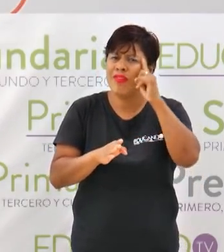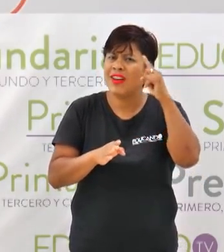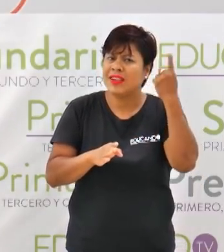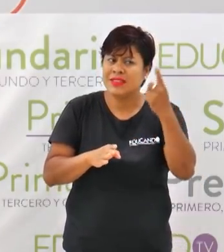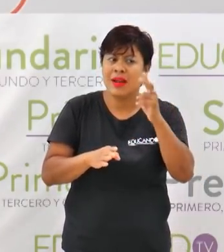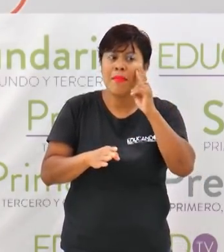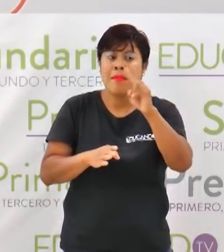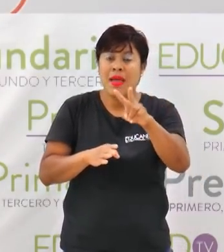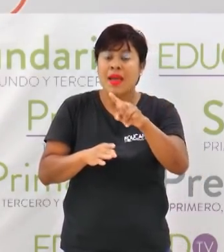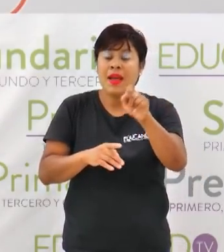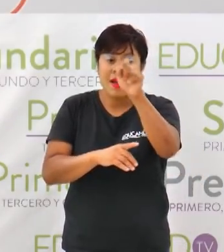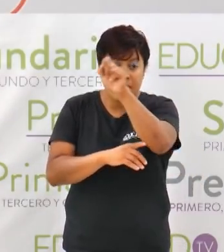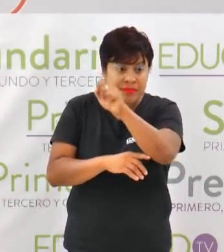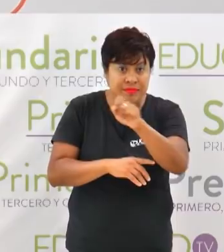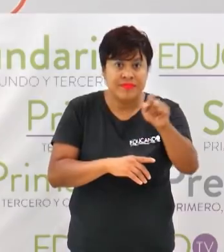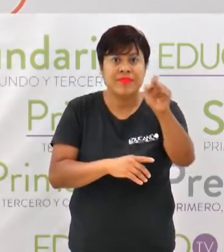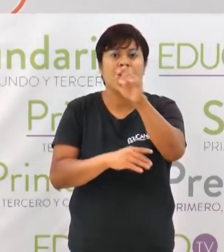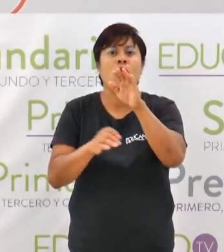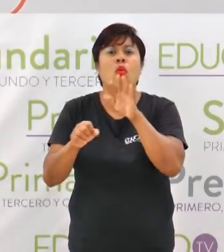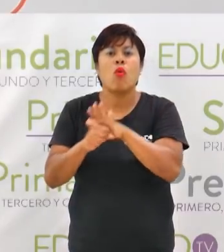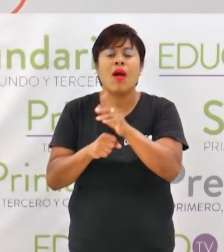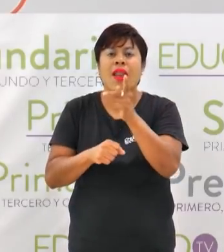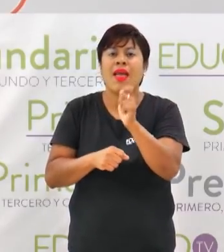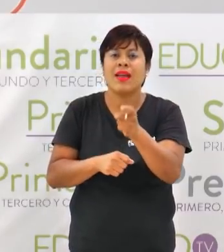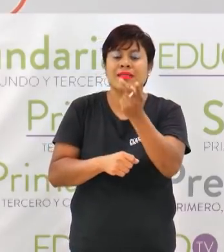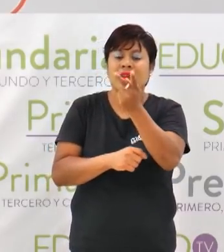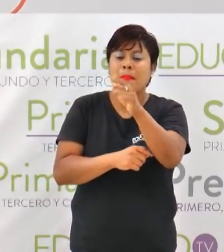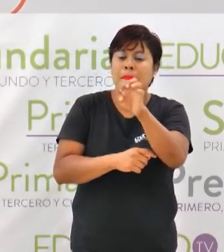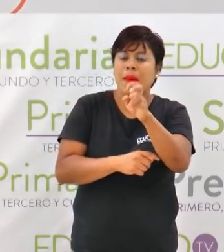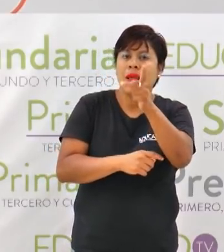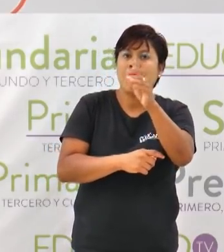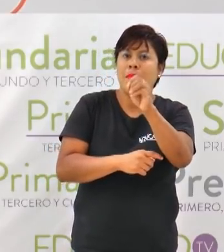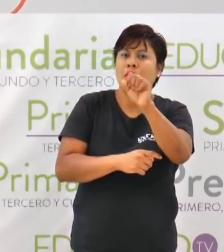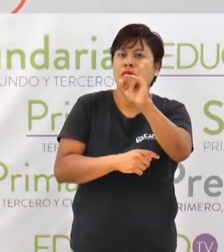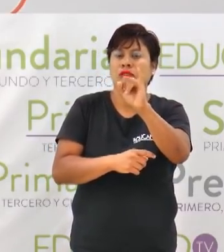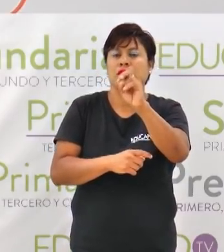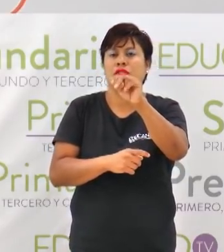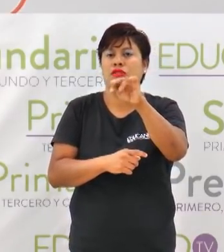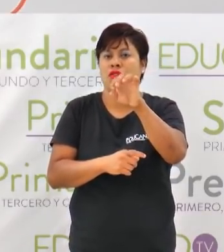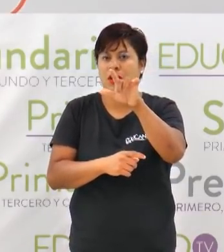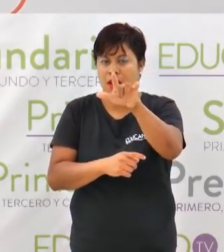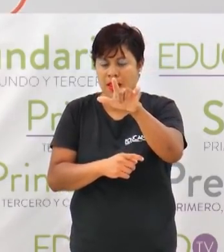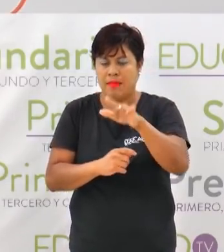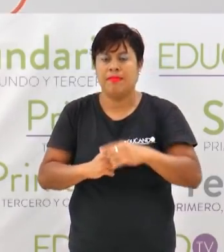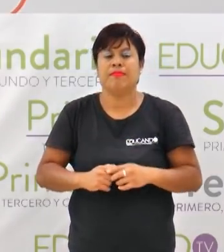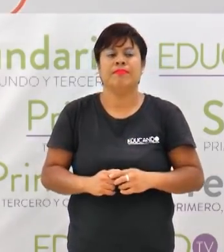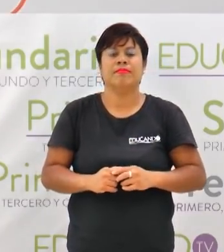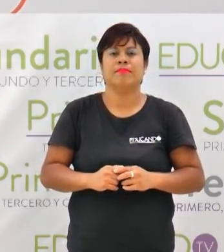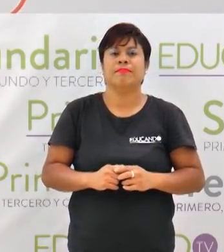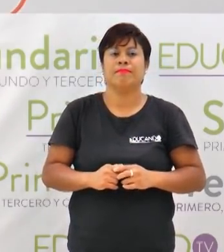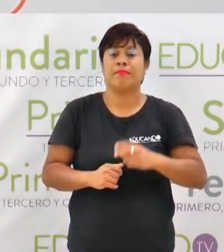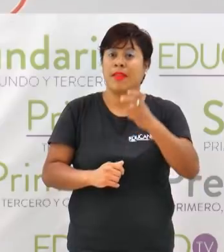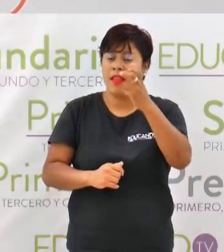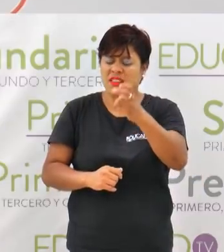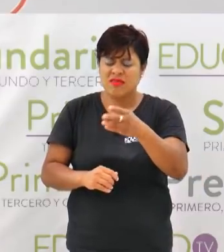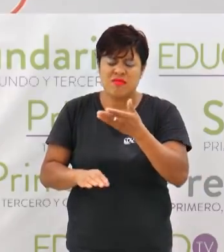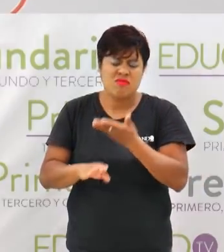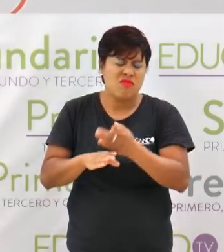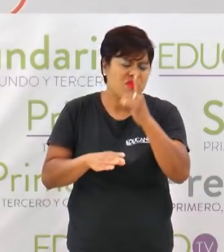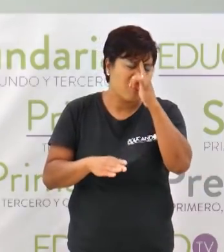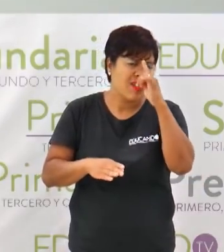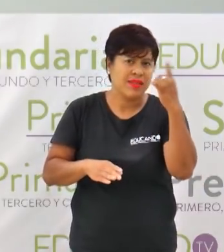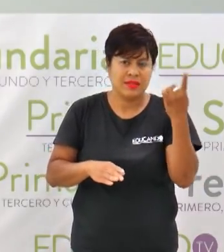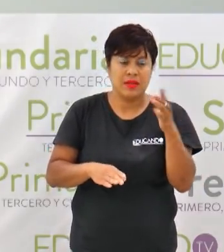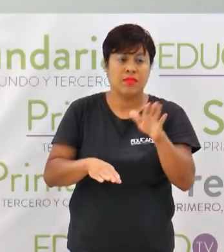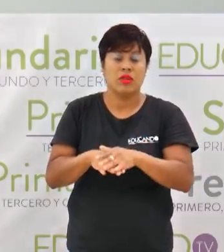sencillo identificar bien lo que son las frases preposicionales. Es muy